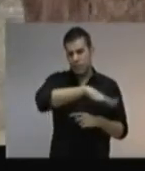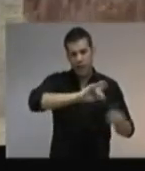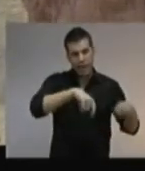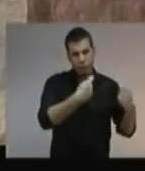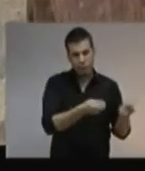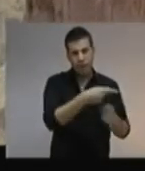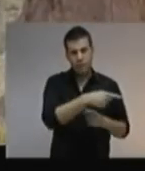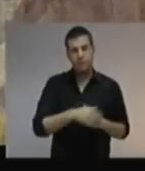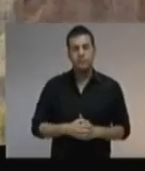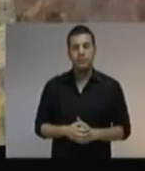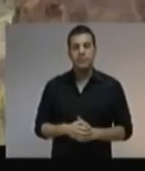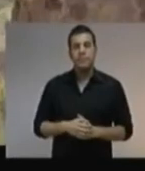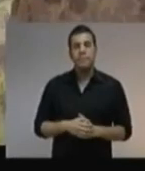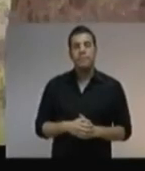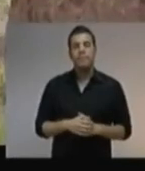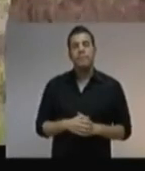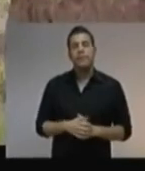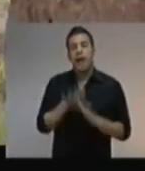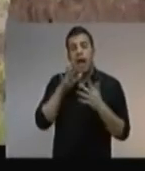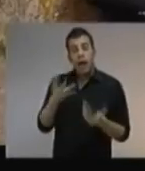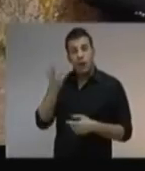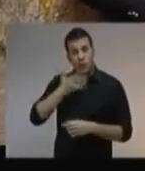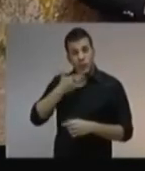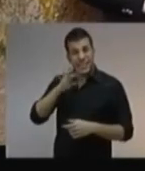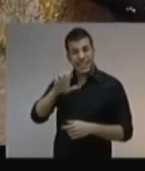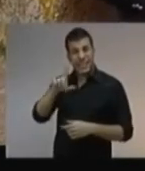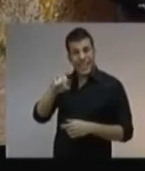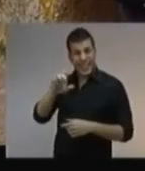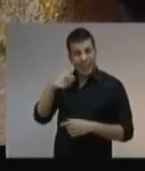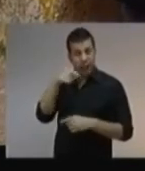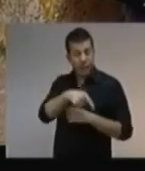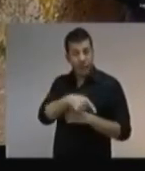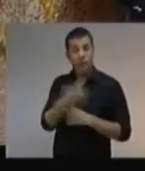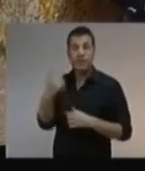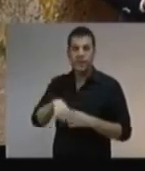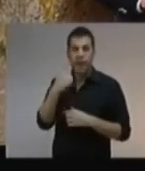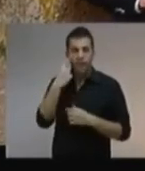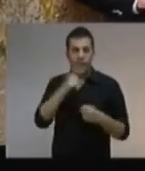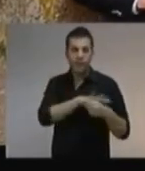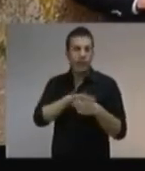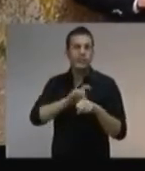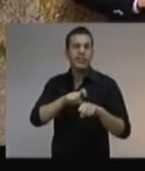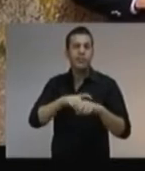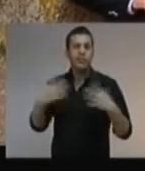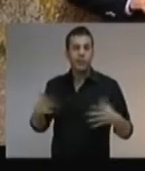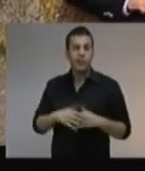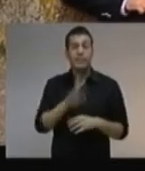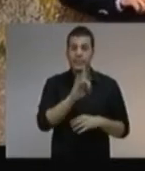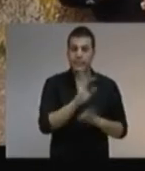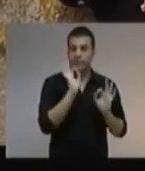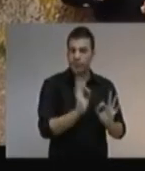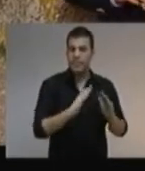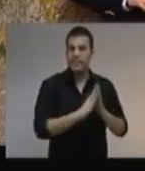hábitat natural, por decirlo de alguna manera. Antonio, pues ¿qué te parece si vamos a conocer ya la ciudad de Telde, que queda a nuestros pies, y a visitar alguno de sus barrios más típicos?